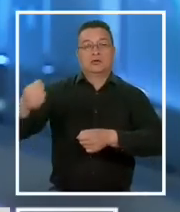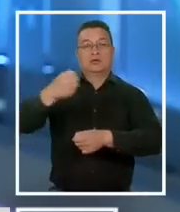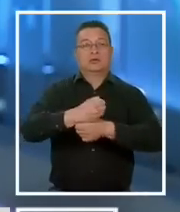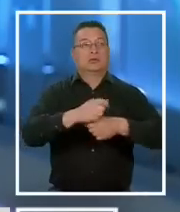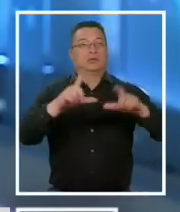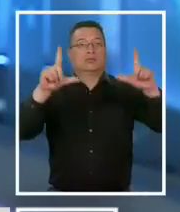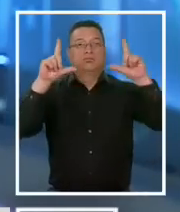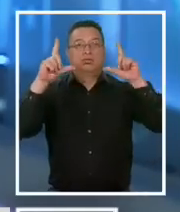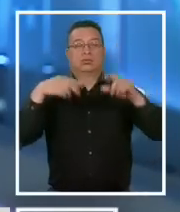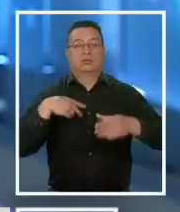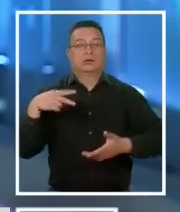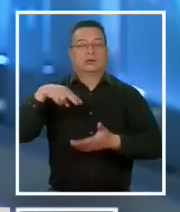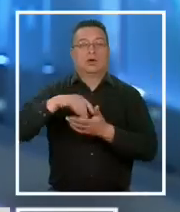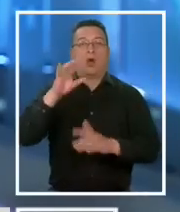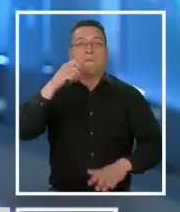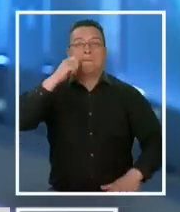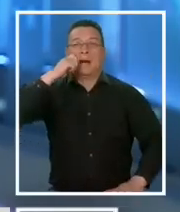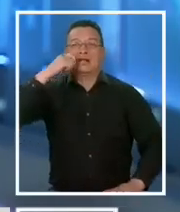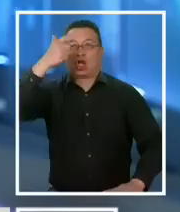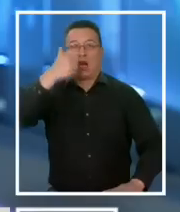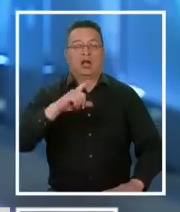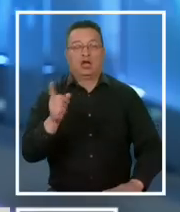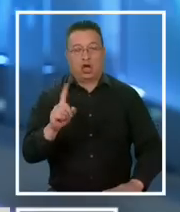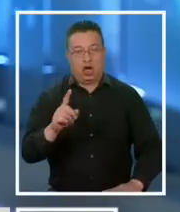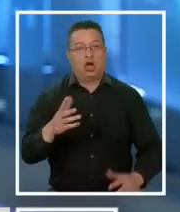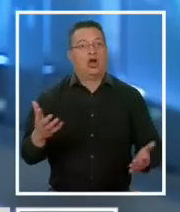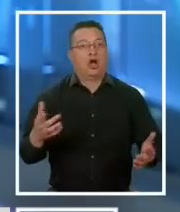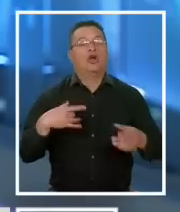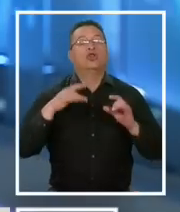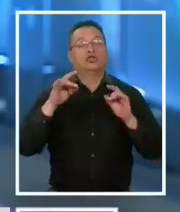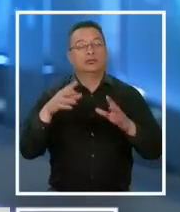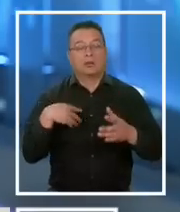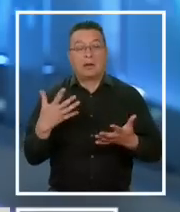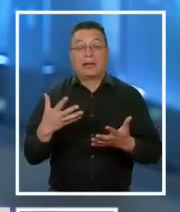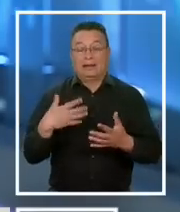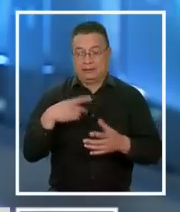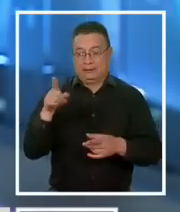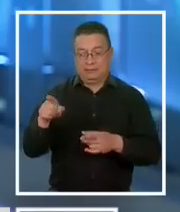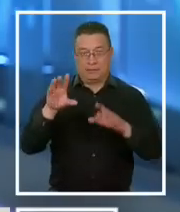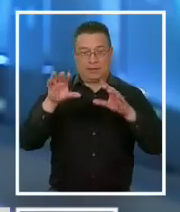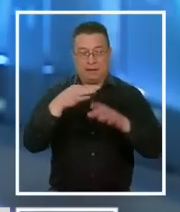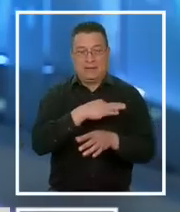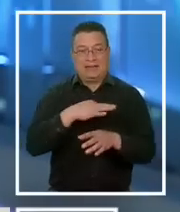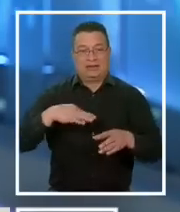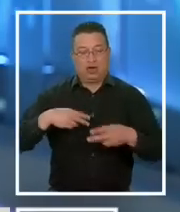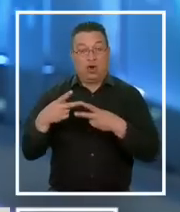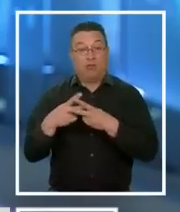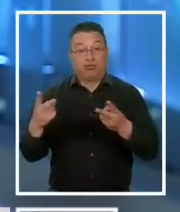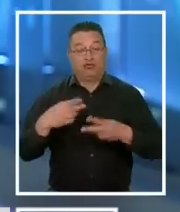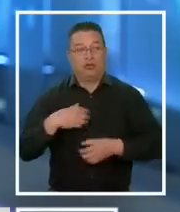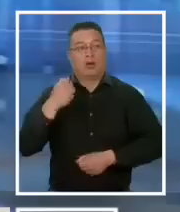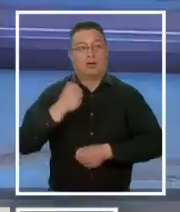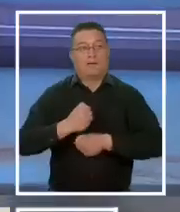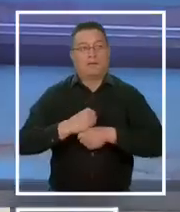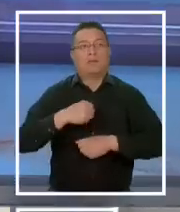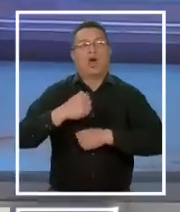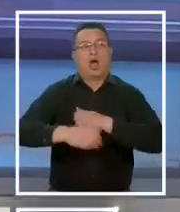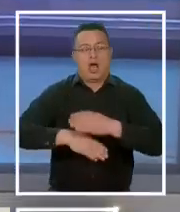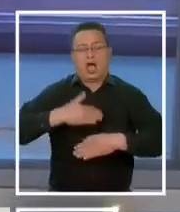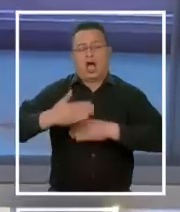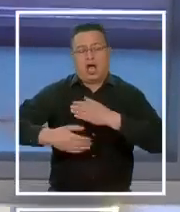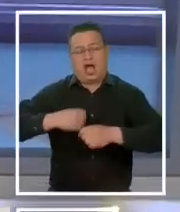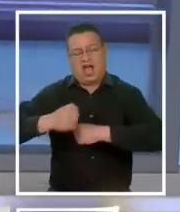por una cuestión personal sino que se trata optar un cargo público para que el ministerio público en el en el cual he trabajado por tanto tiempo